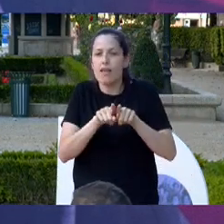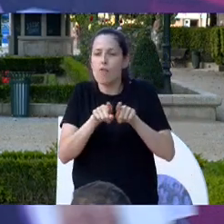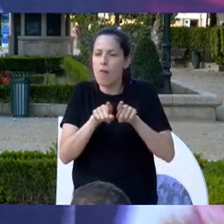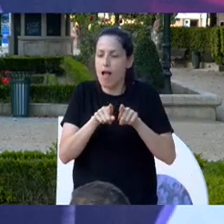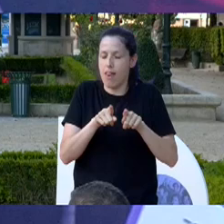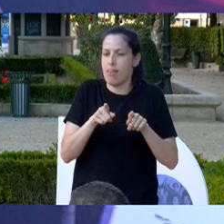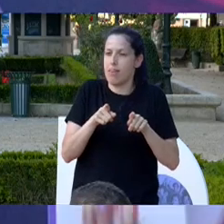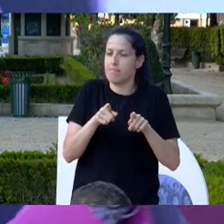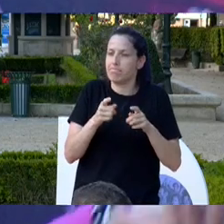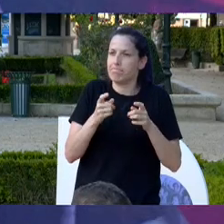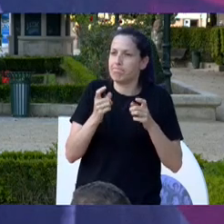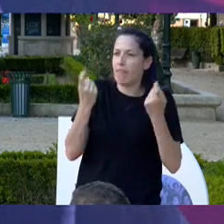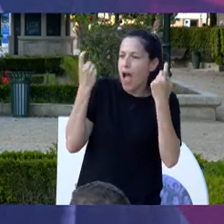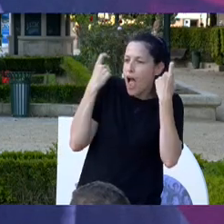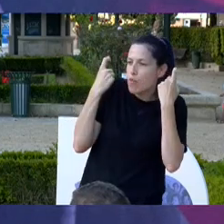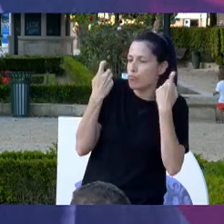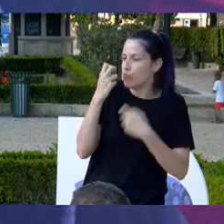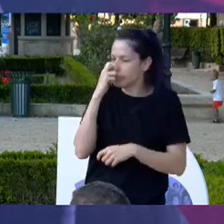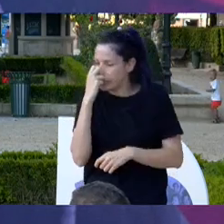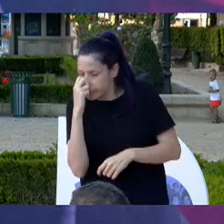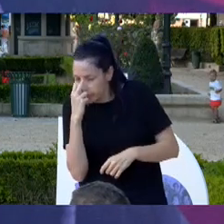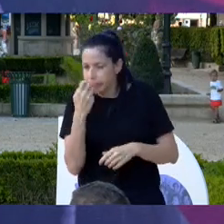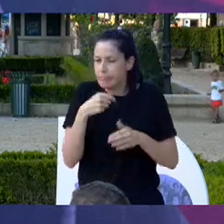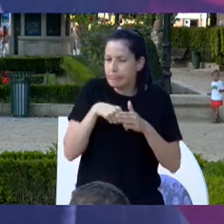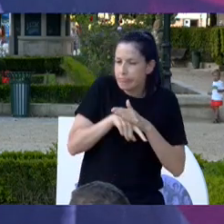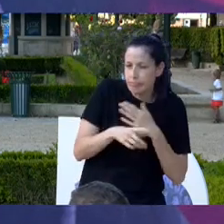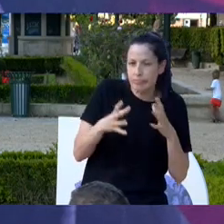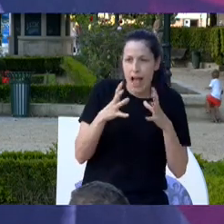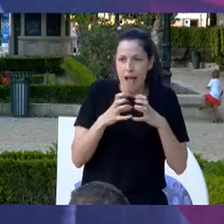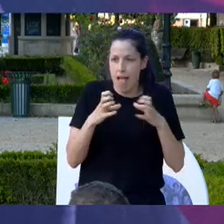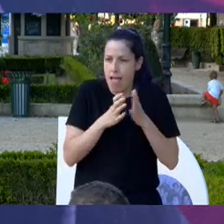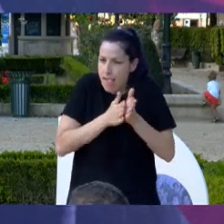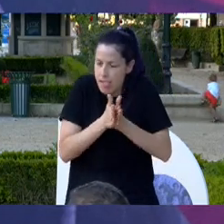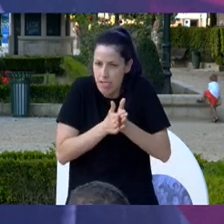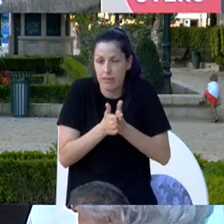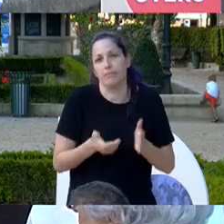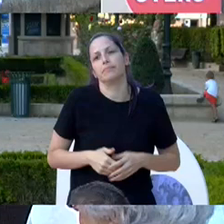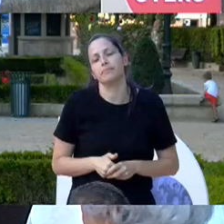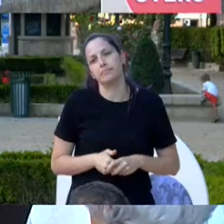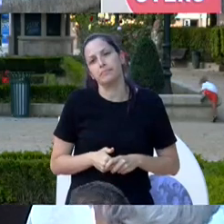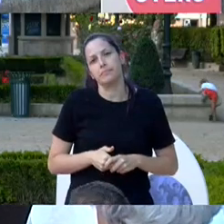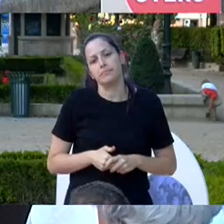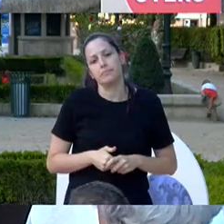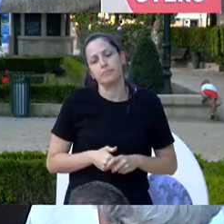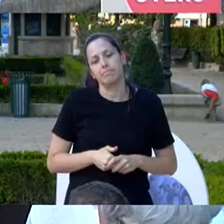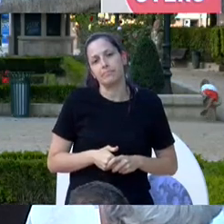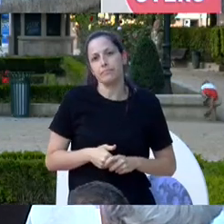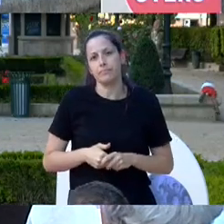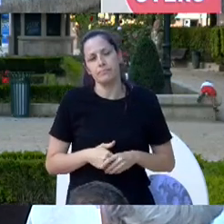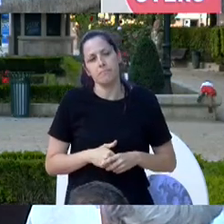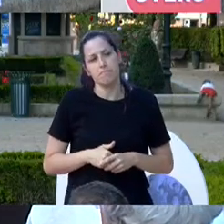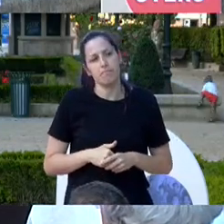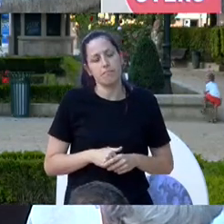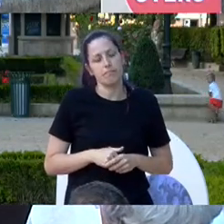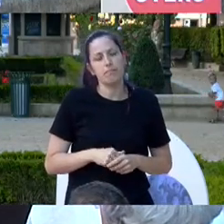moito o esa escola republicana da que logo Ernestina será unha gran defensora. Efectivamente.